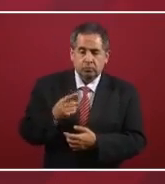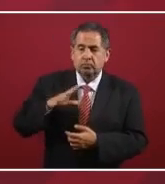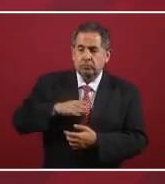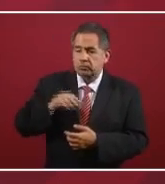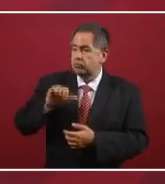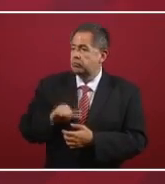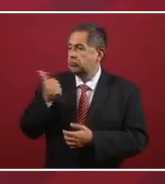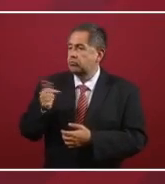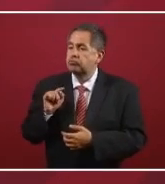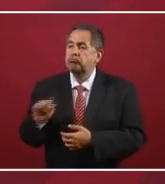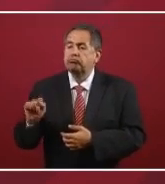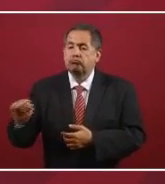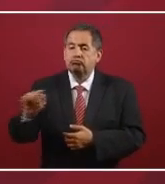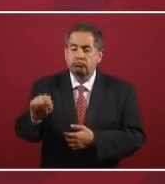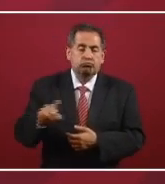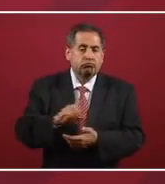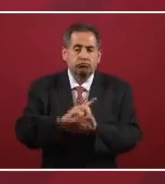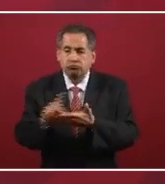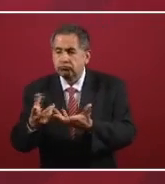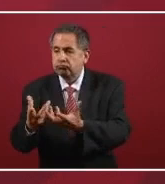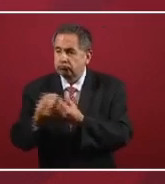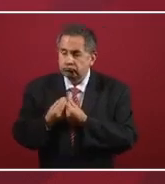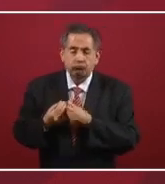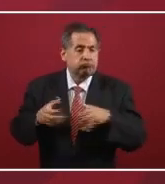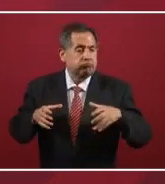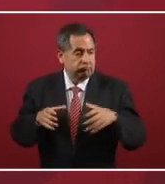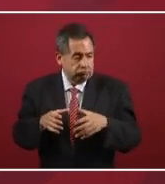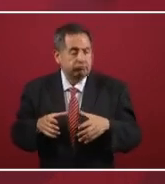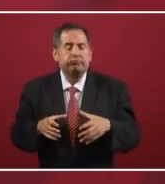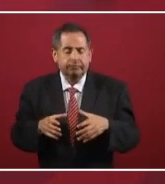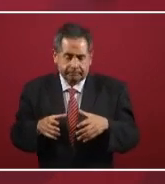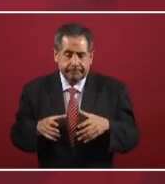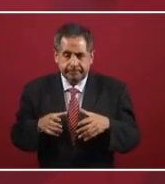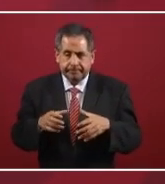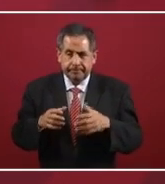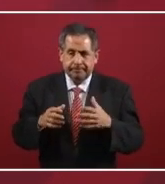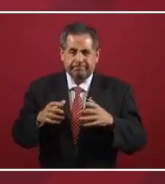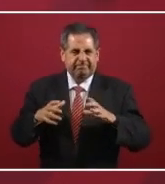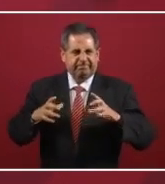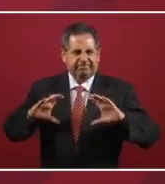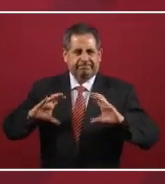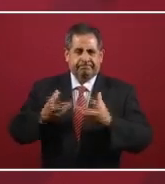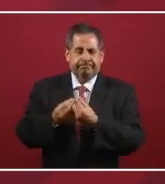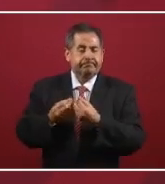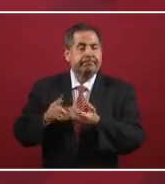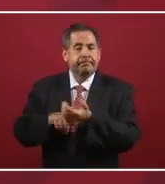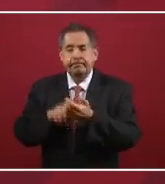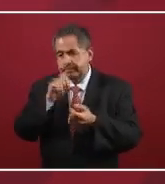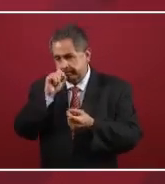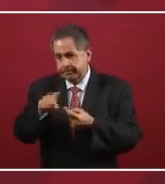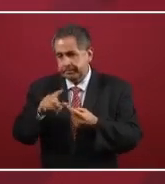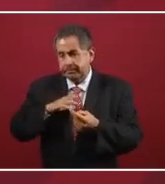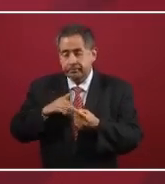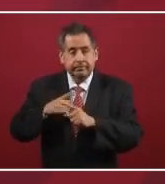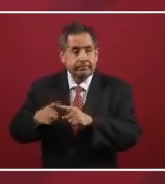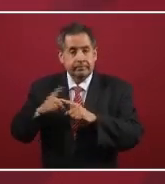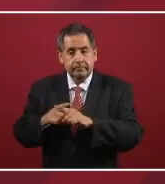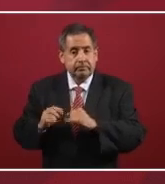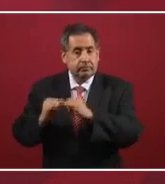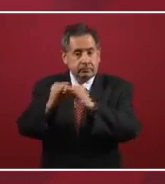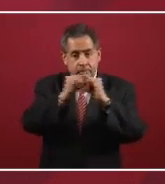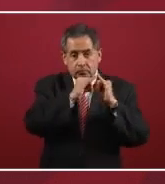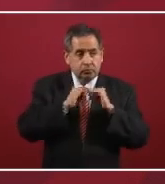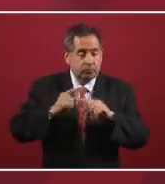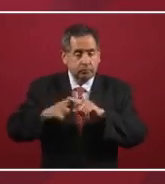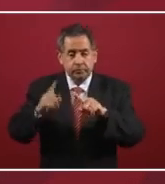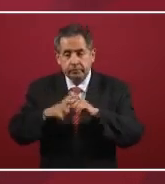otras instancias de derechohabiencia. En esta gran empresa nacional participan literalmente todas las entidades de la